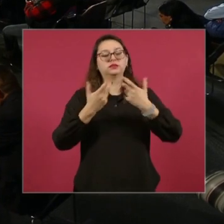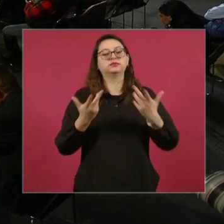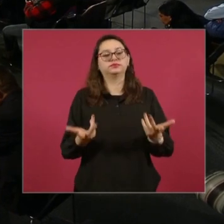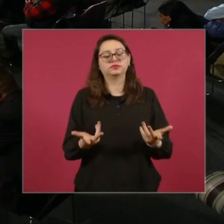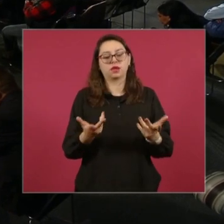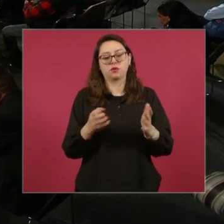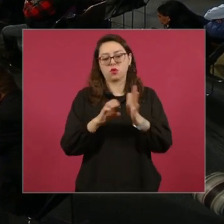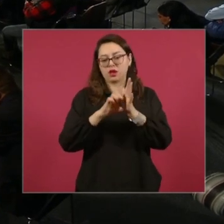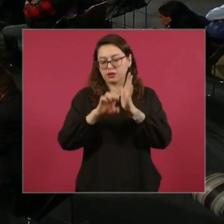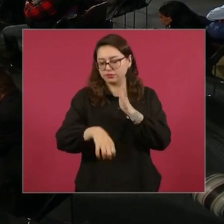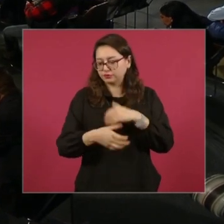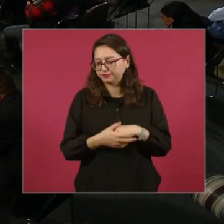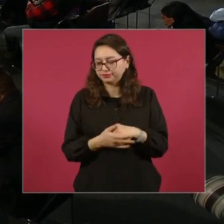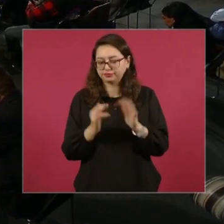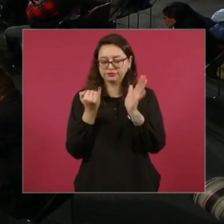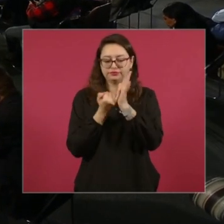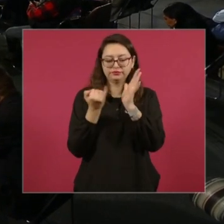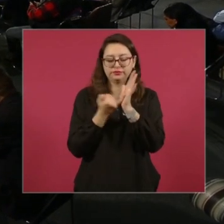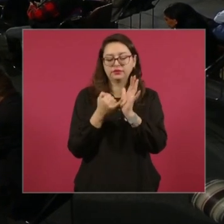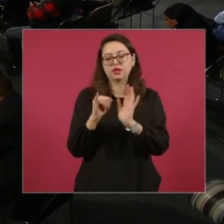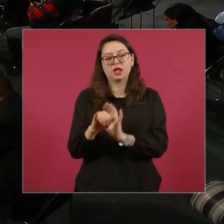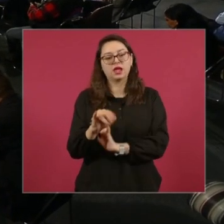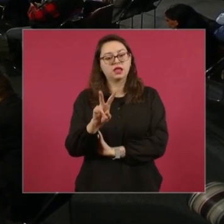mitad el IVA